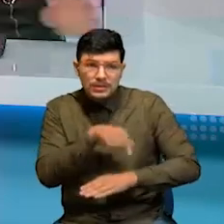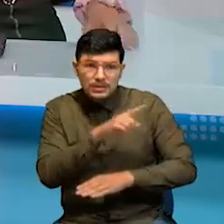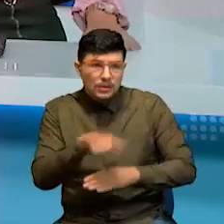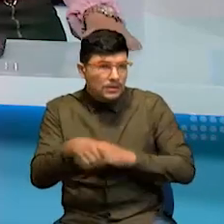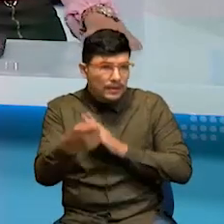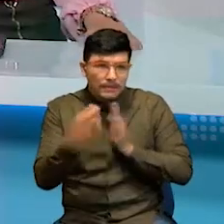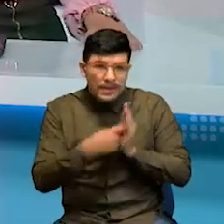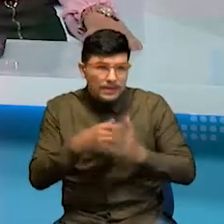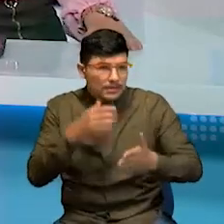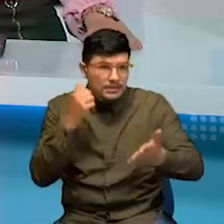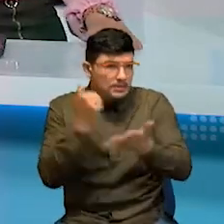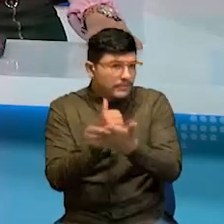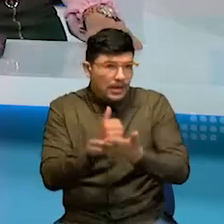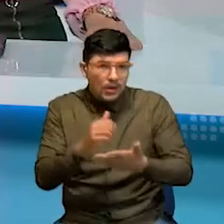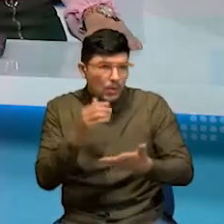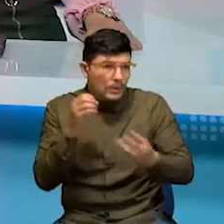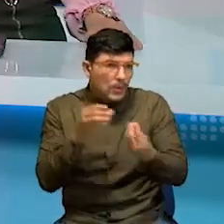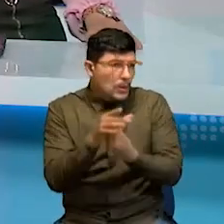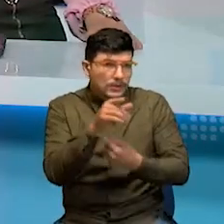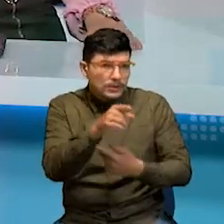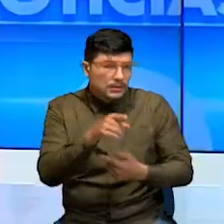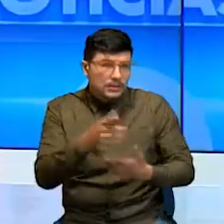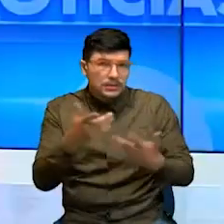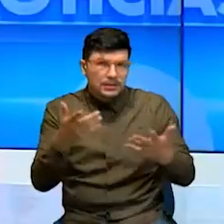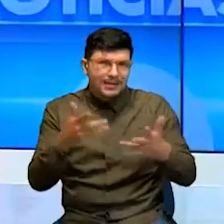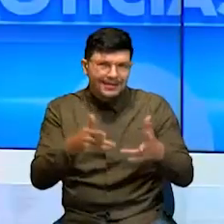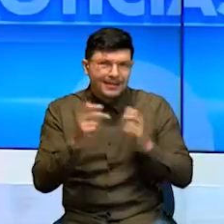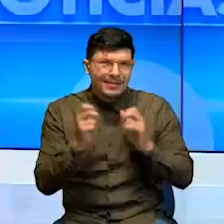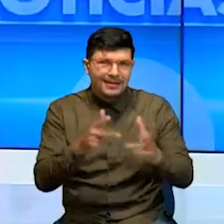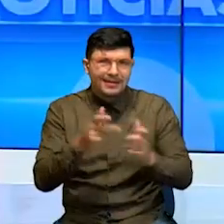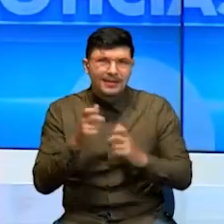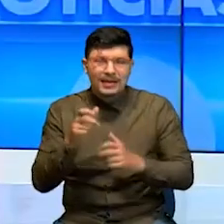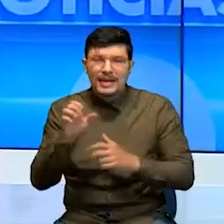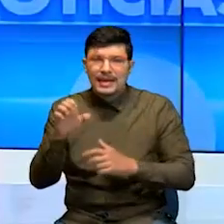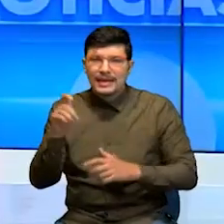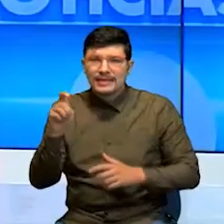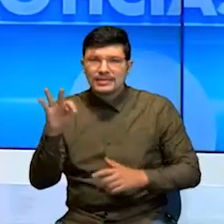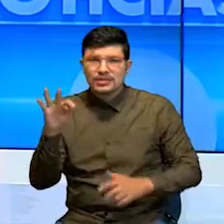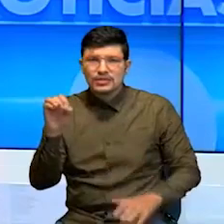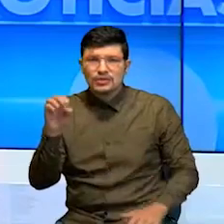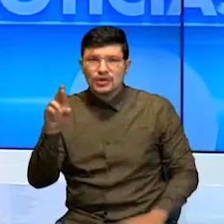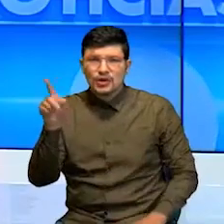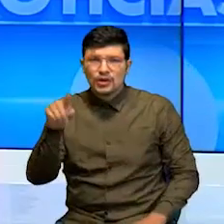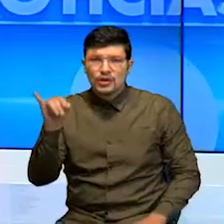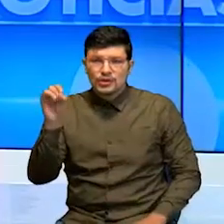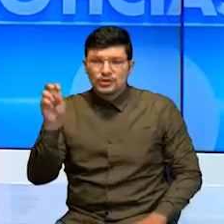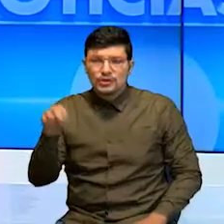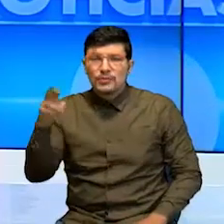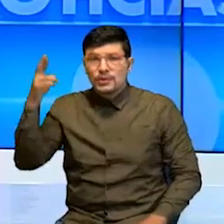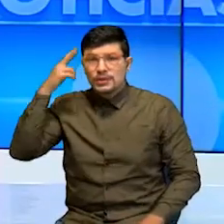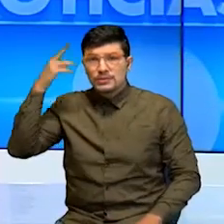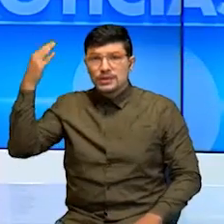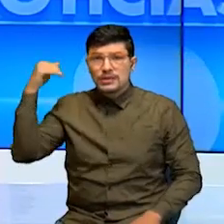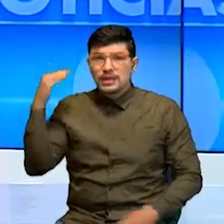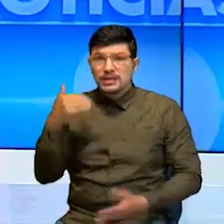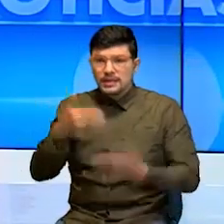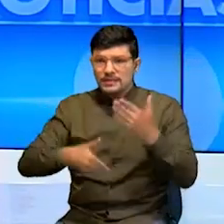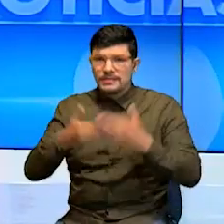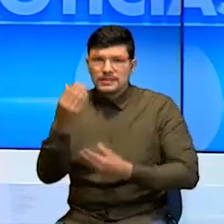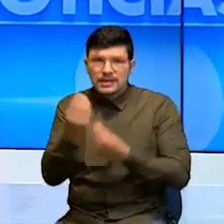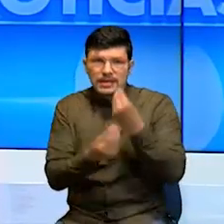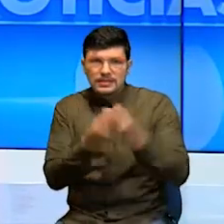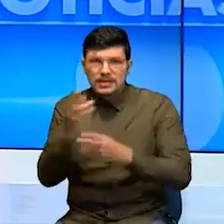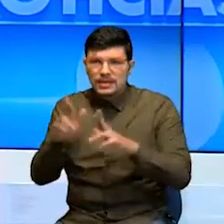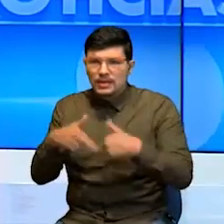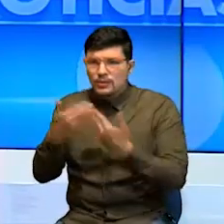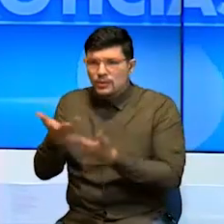negocio karen y es que la frontera ha sido epicentro de este delito y desde hace días se empezaron a realizar unas reuniones entre las autoridades y